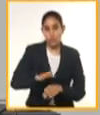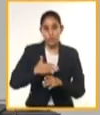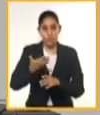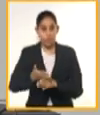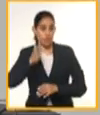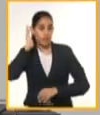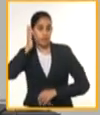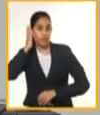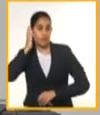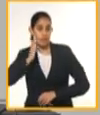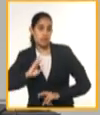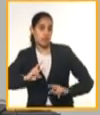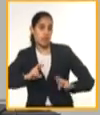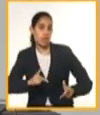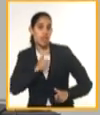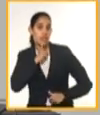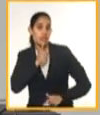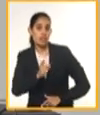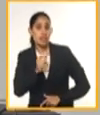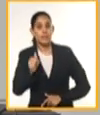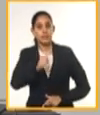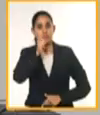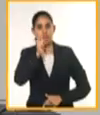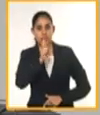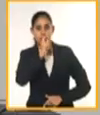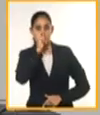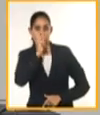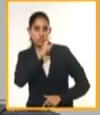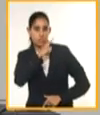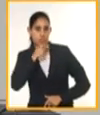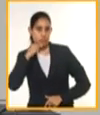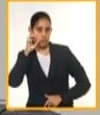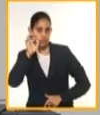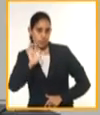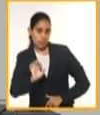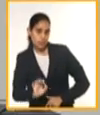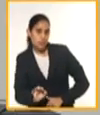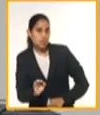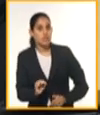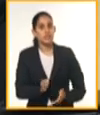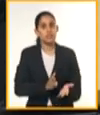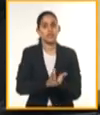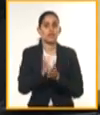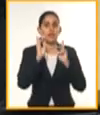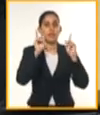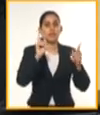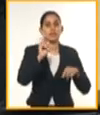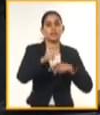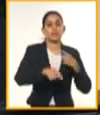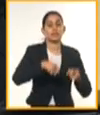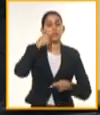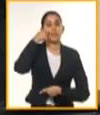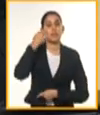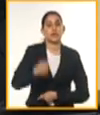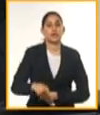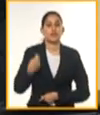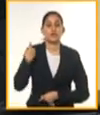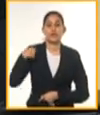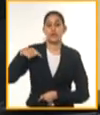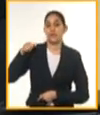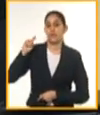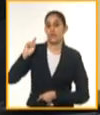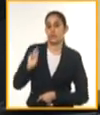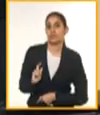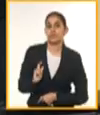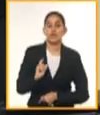lo reitera y siguió la política de punzar a Ucrania para utilizar... Que por estos días, con el tema de la USAID y todo lo